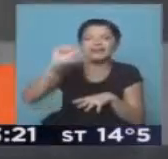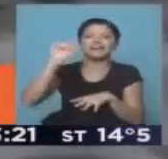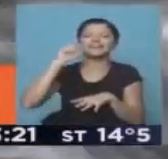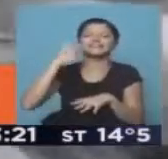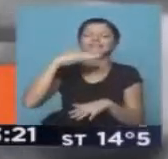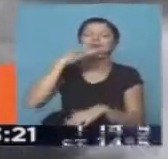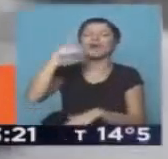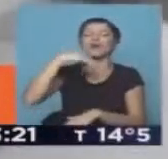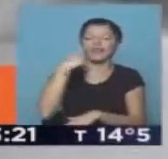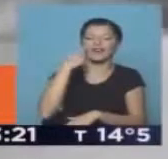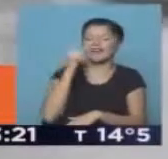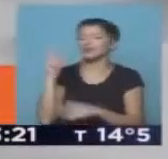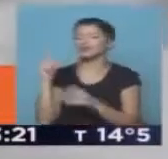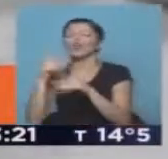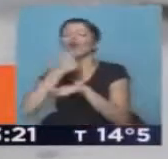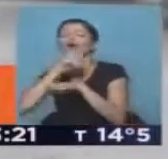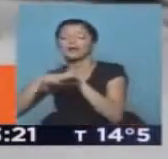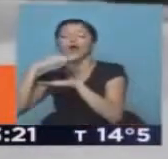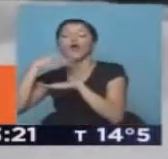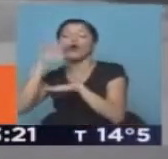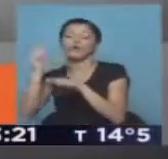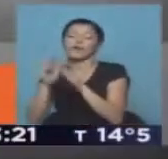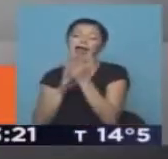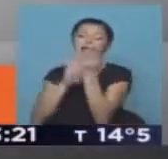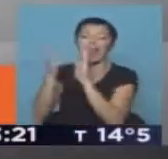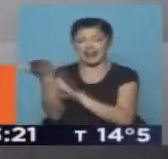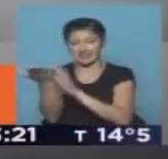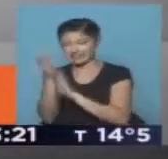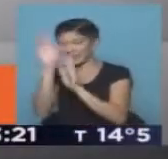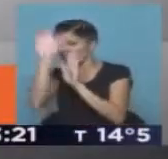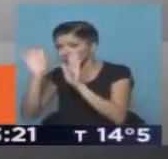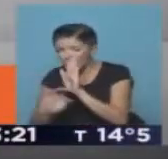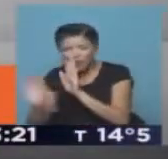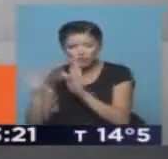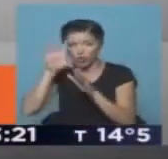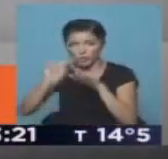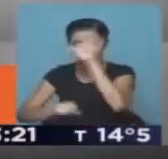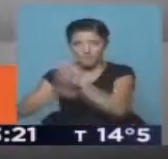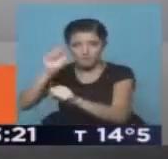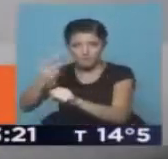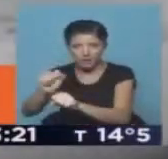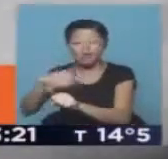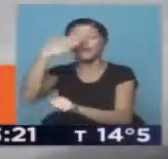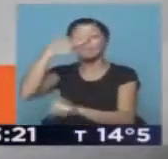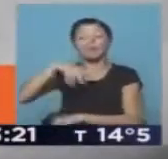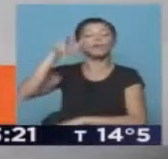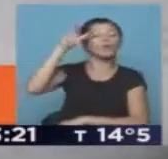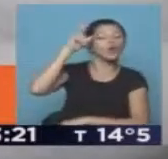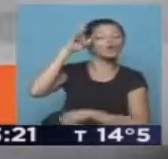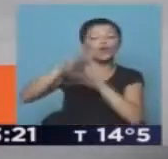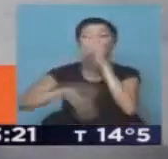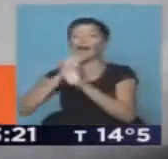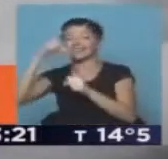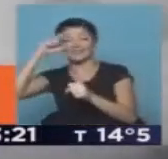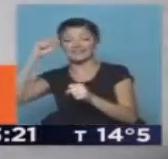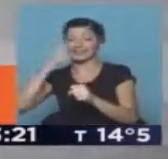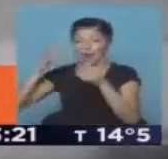al oeste del río jordán los días subsiguientes del 8 al 10 de junio israel